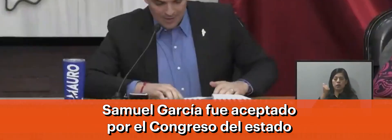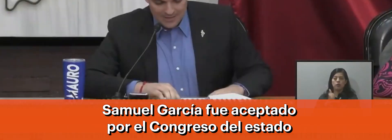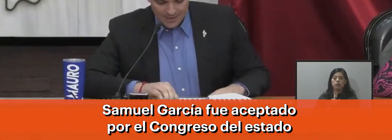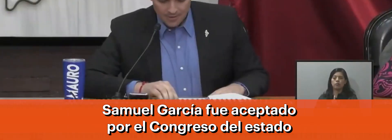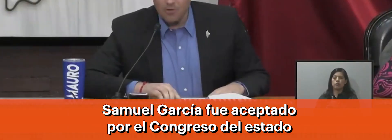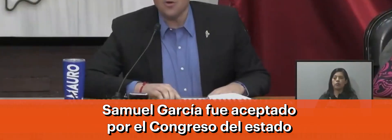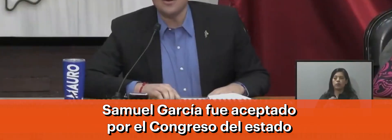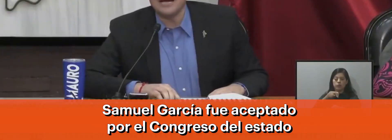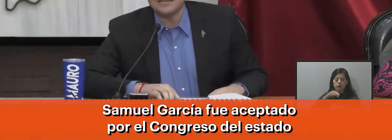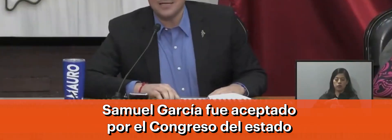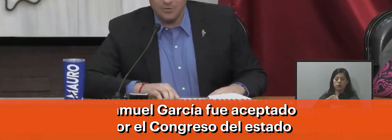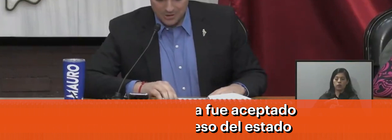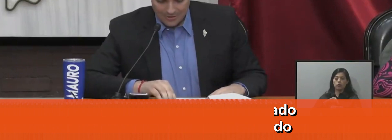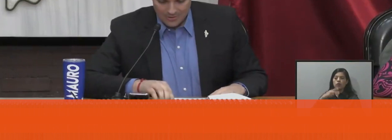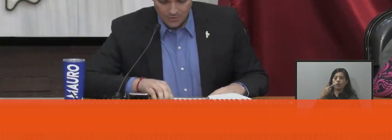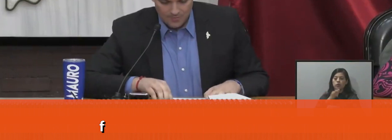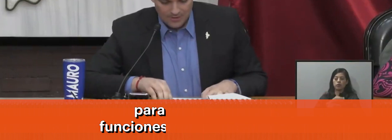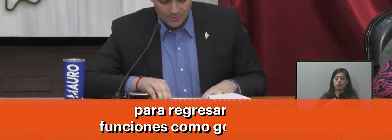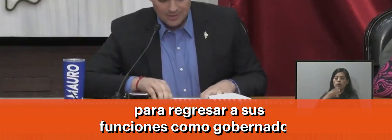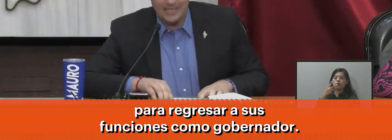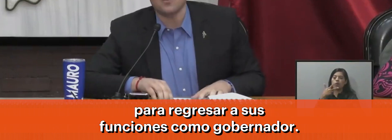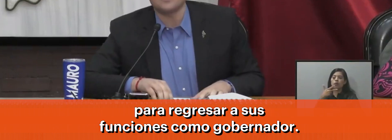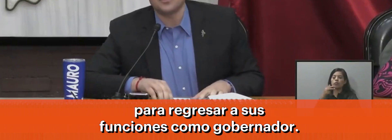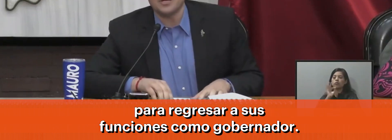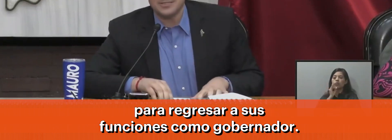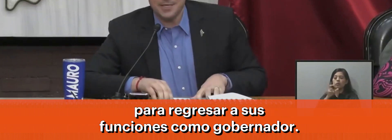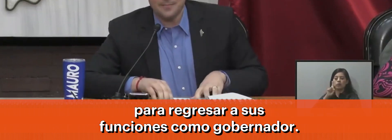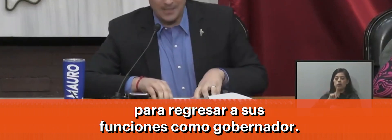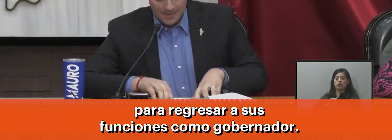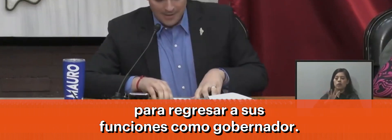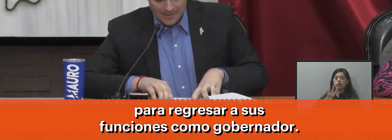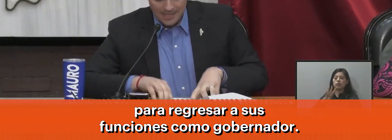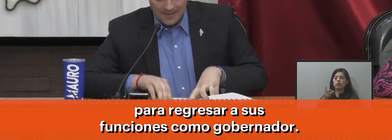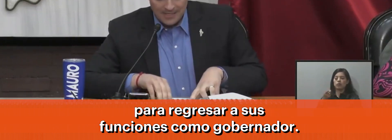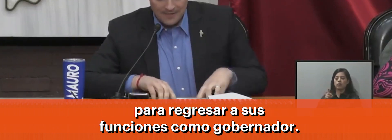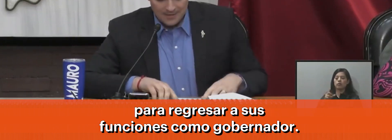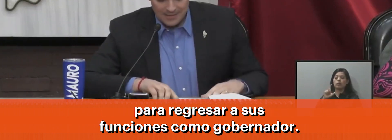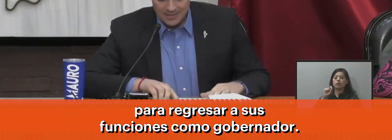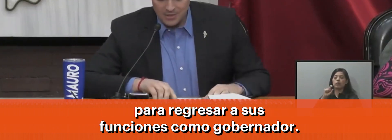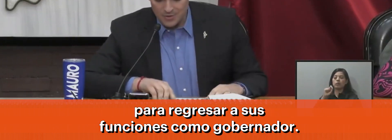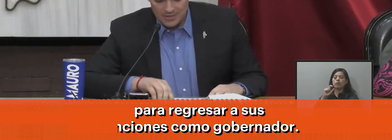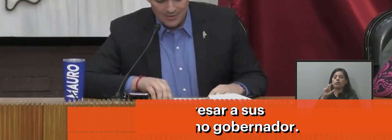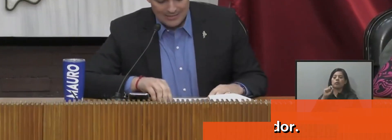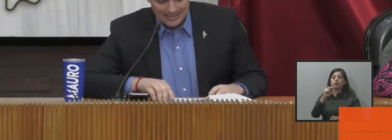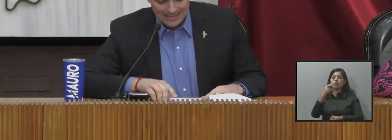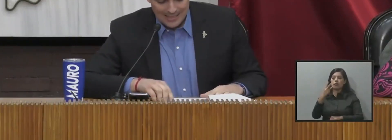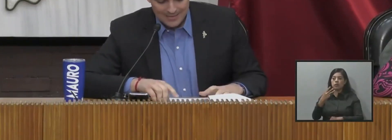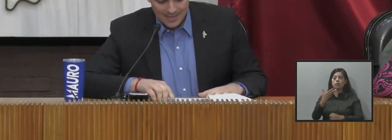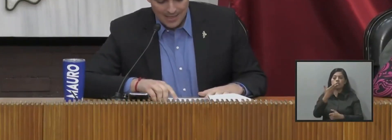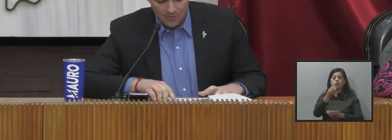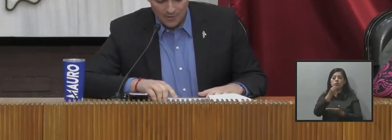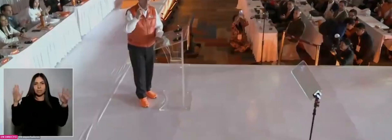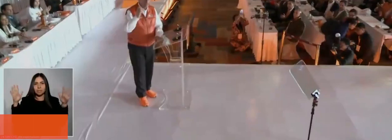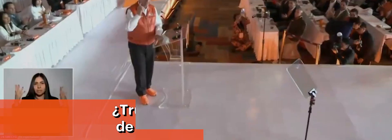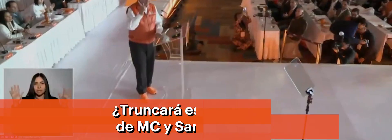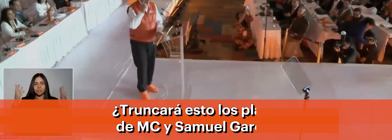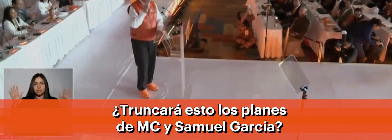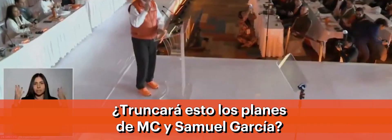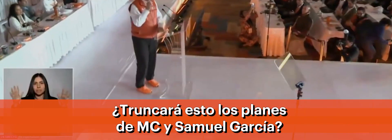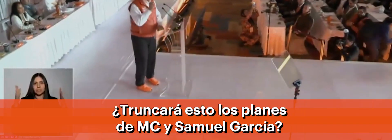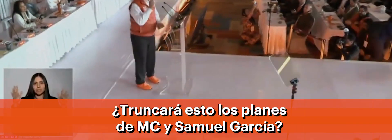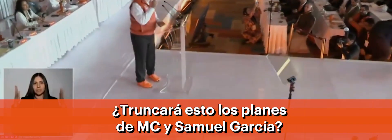Aprobado que fue, y siendo las 14:08 del día 4 de diciembre del 2023, solicito a la Secretaría hacer el acuerdo.